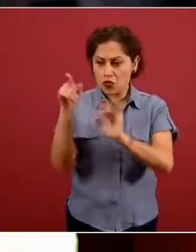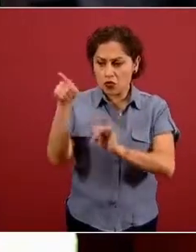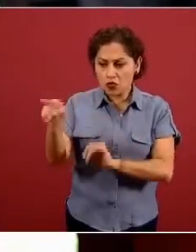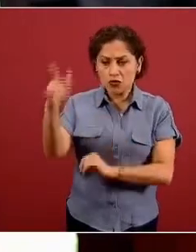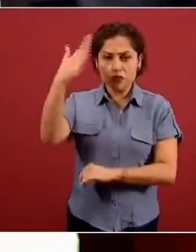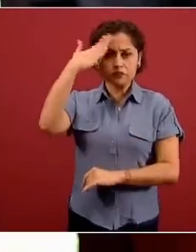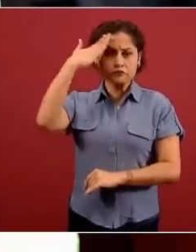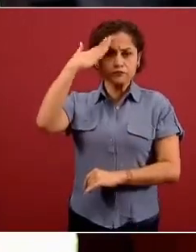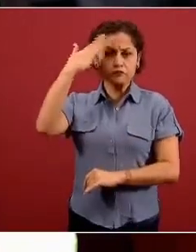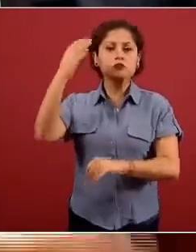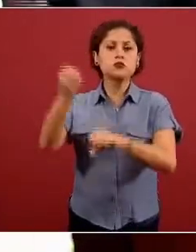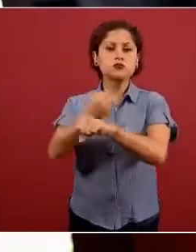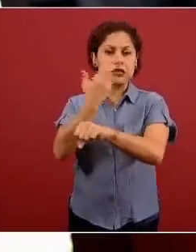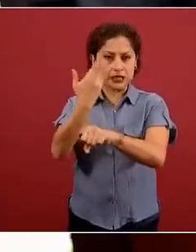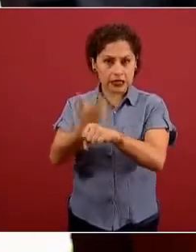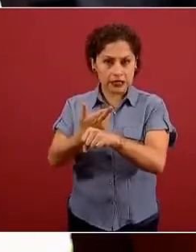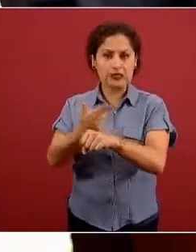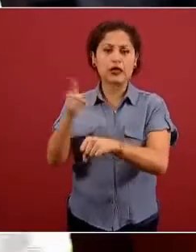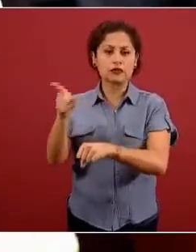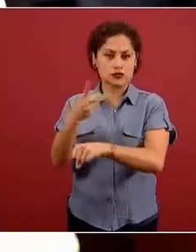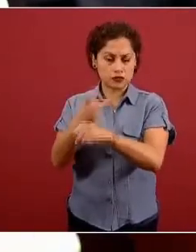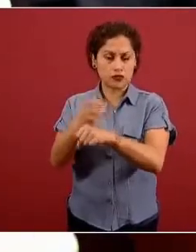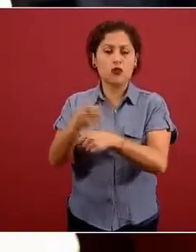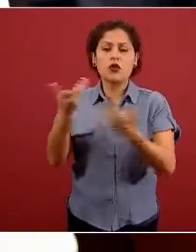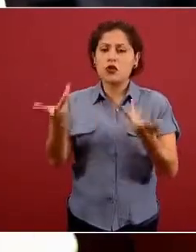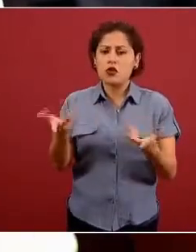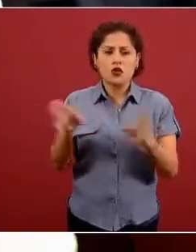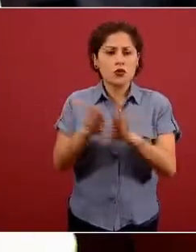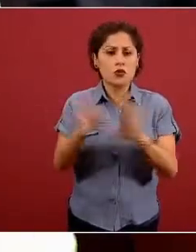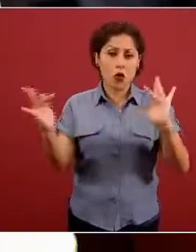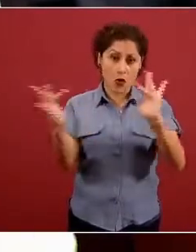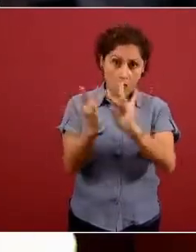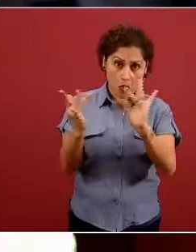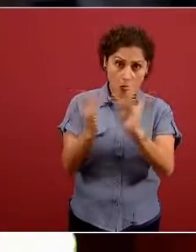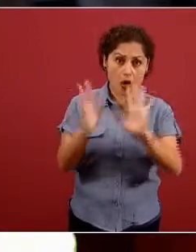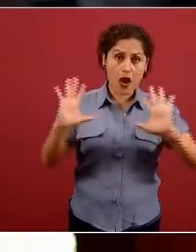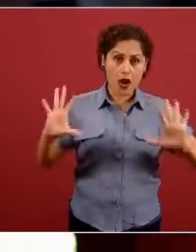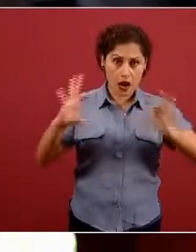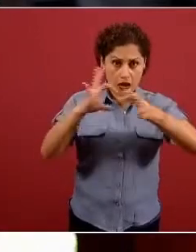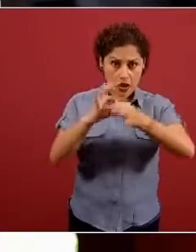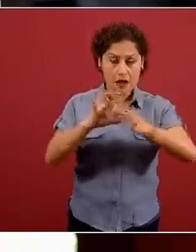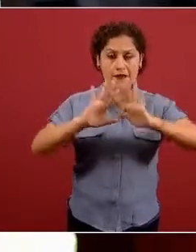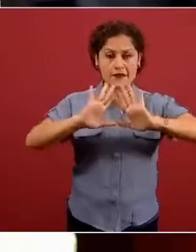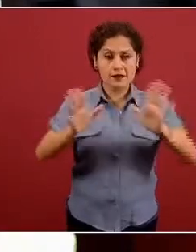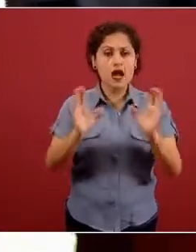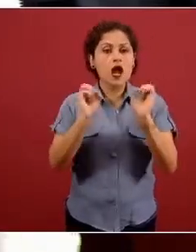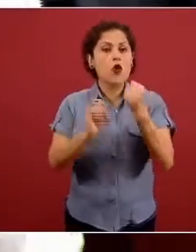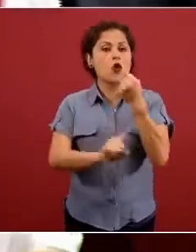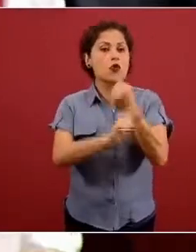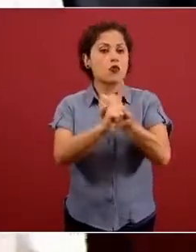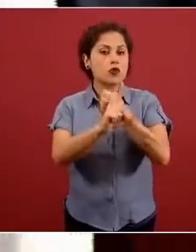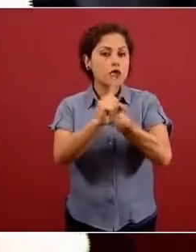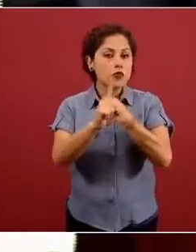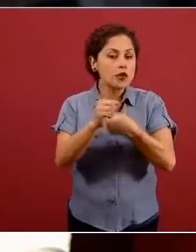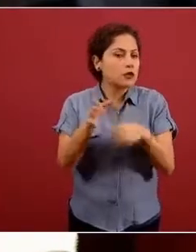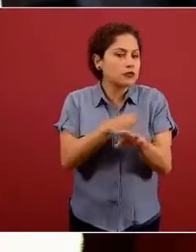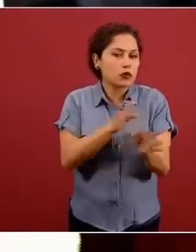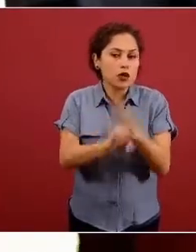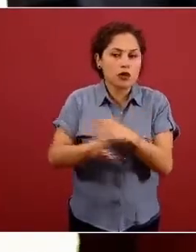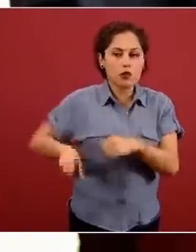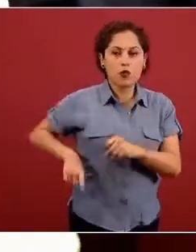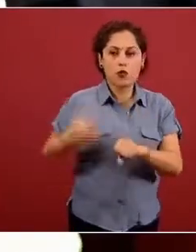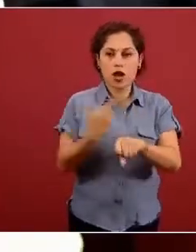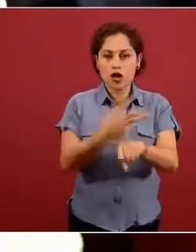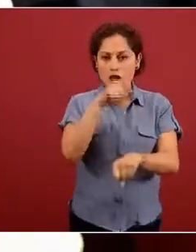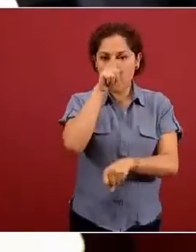subsecretario? Si ya hay sincronía, ya no hay problemas con gobernadores como el del occidente del país, Jalisco, y todos ellos